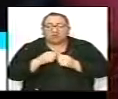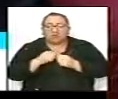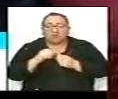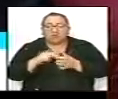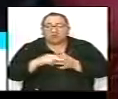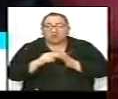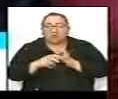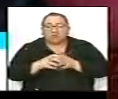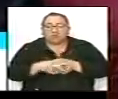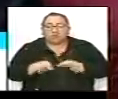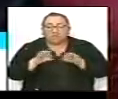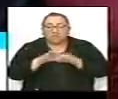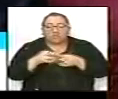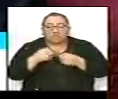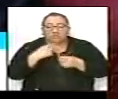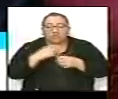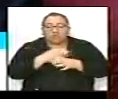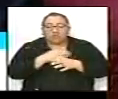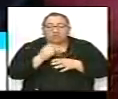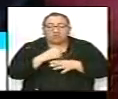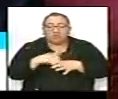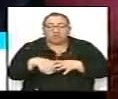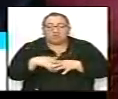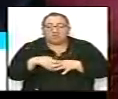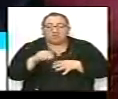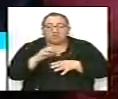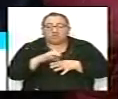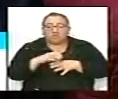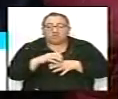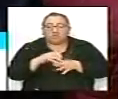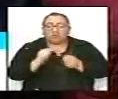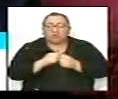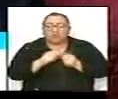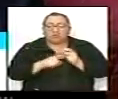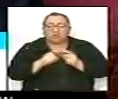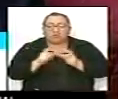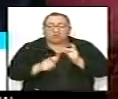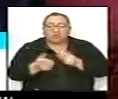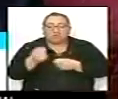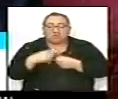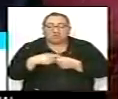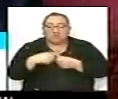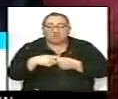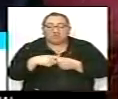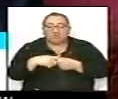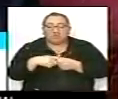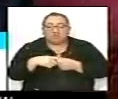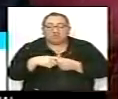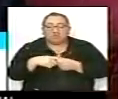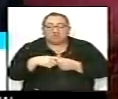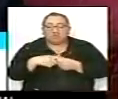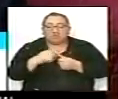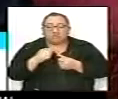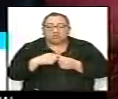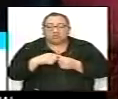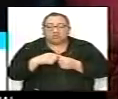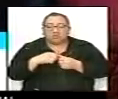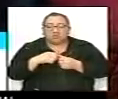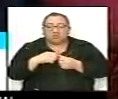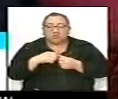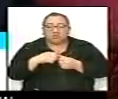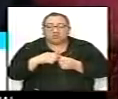eso? ¿Cómo serían las calles de Lima con la propaganda de cada uno de esos candidatos? Porque va a